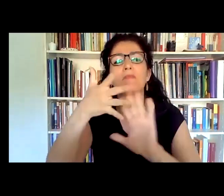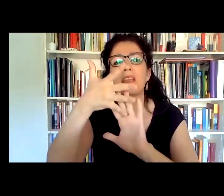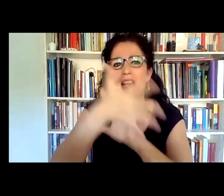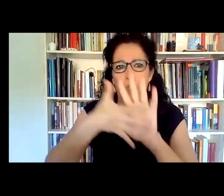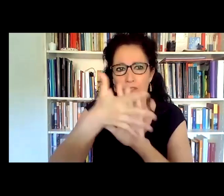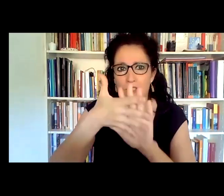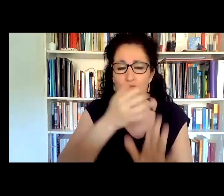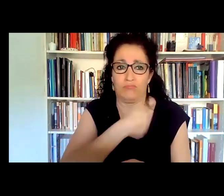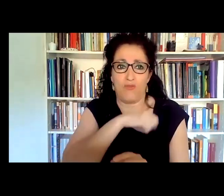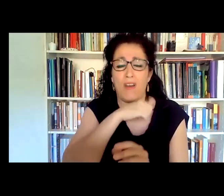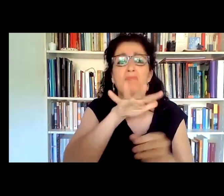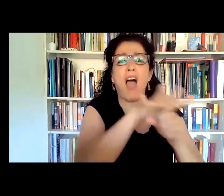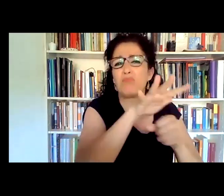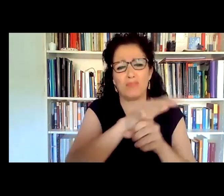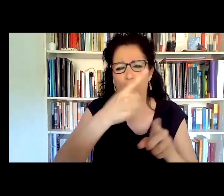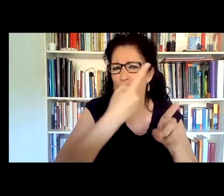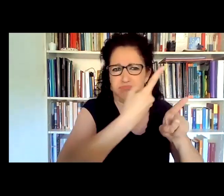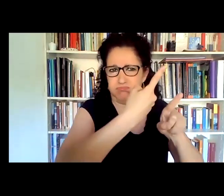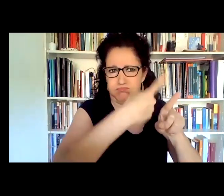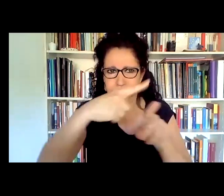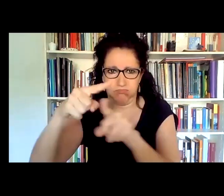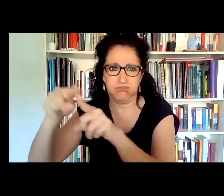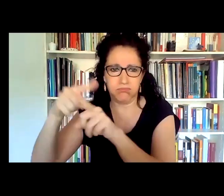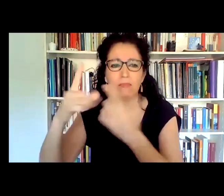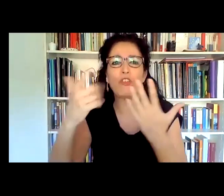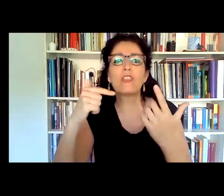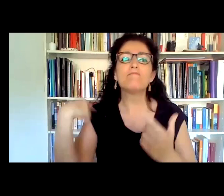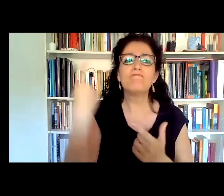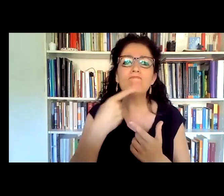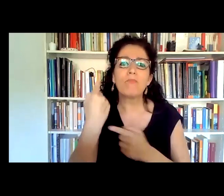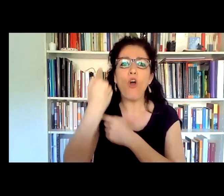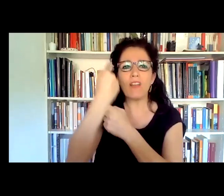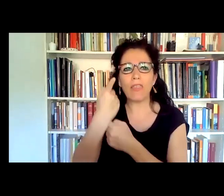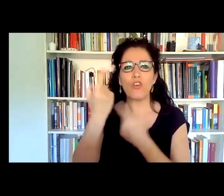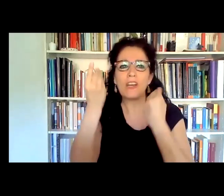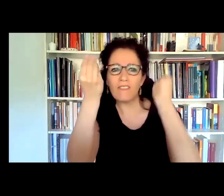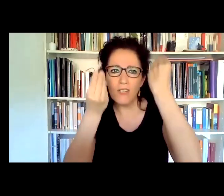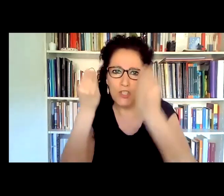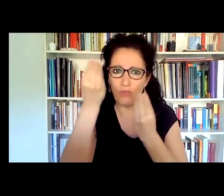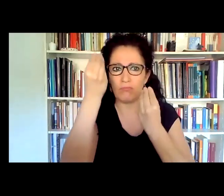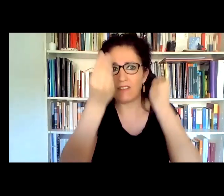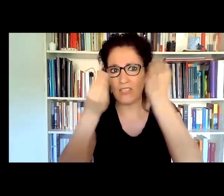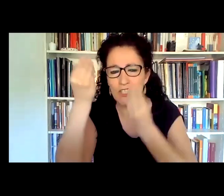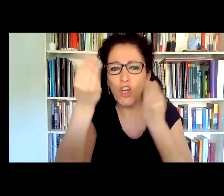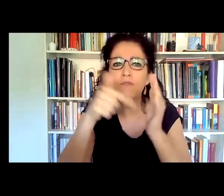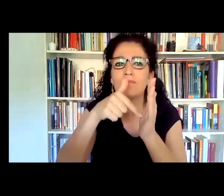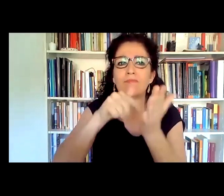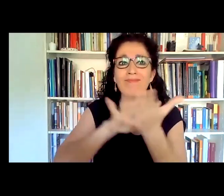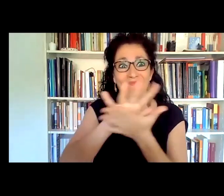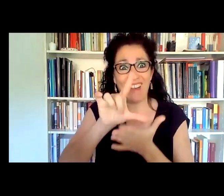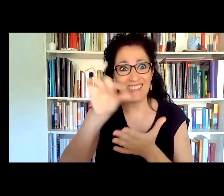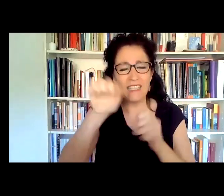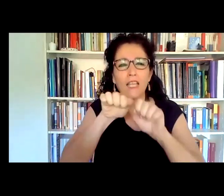Discapacidad, siempre trabaja en la normalización de la lengua de signos en los diferentes ámbitos de uso de nuestra sociedad. Es nuestra